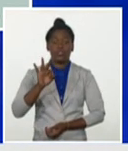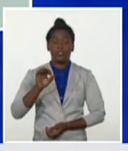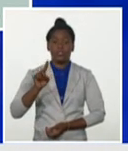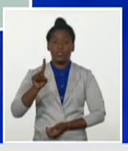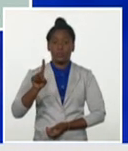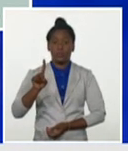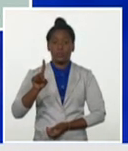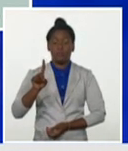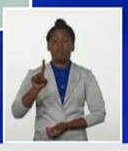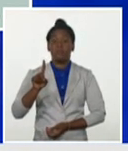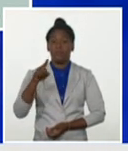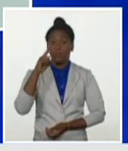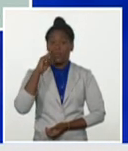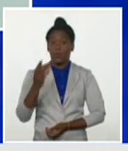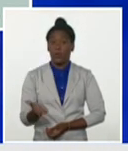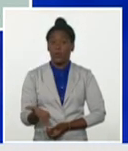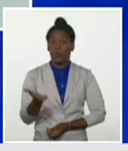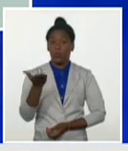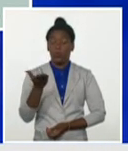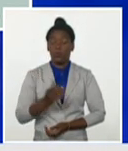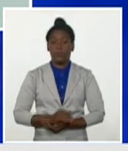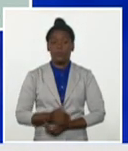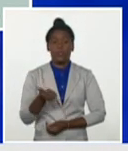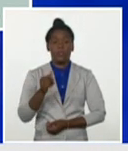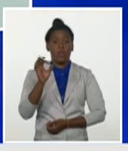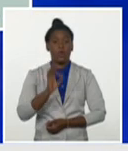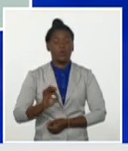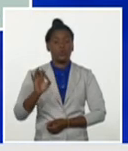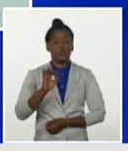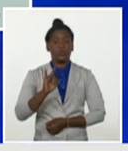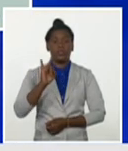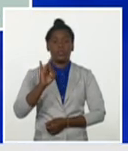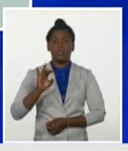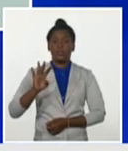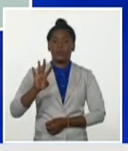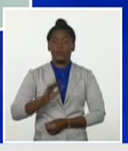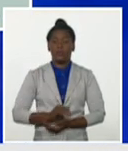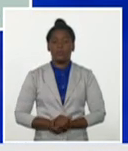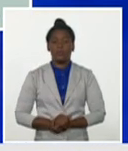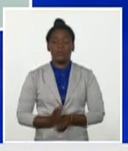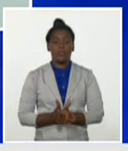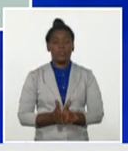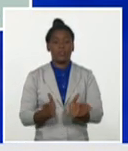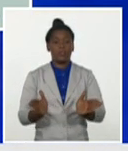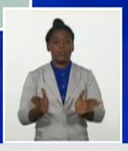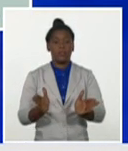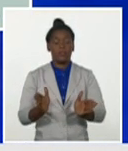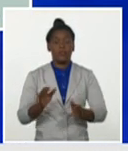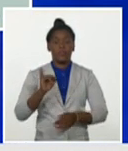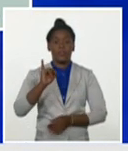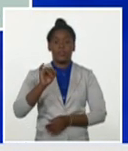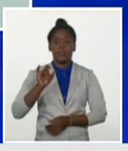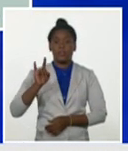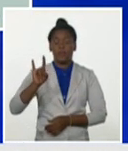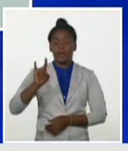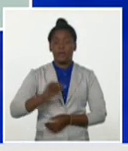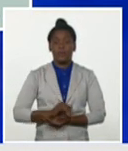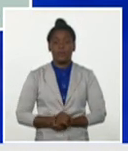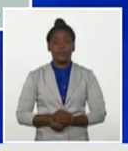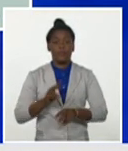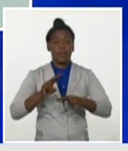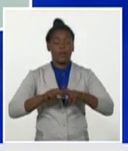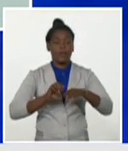mayor número. 10 de octubre, 74. San Miguel del Padrón, 69. Habana del